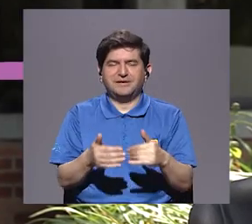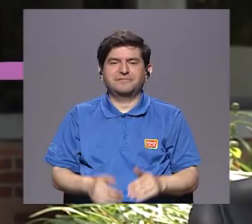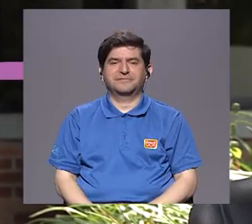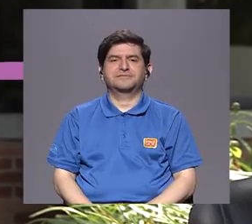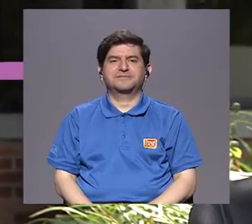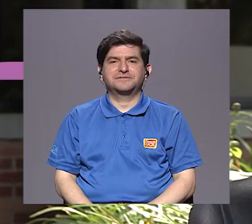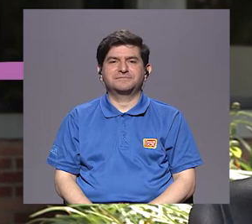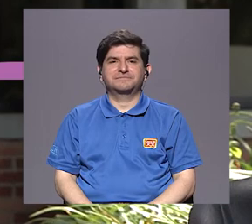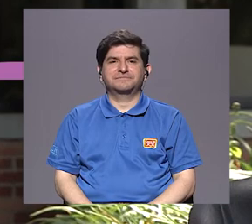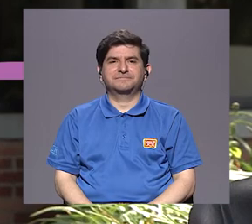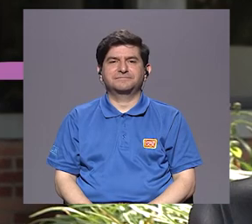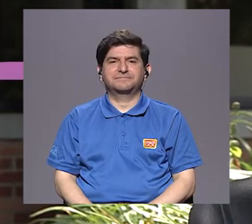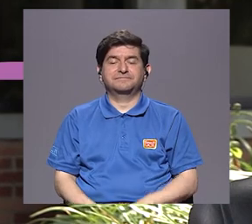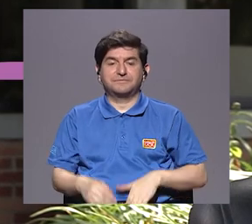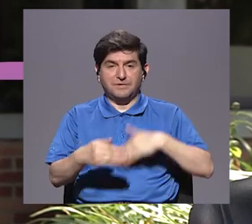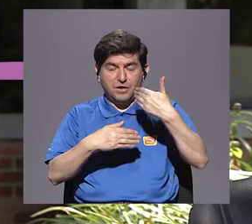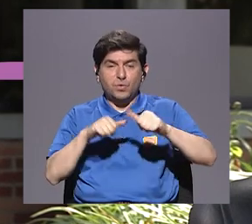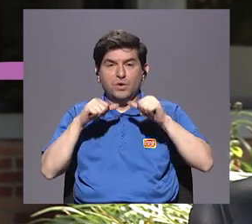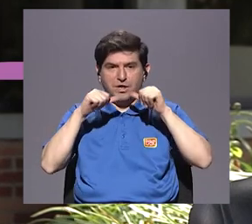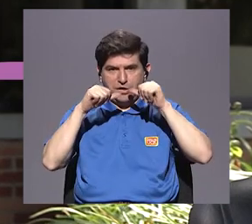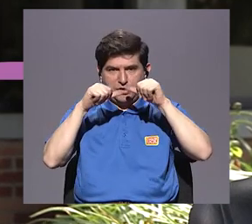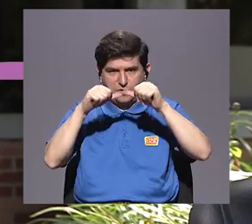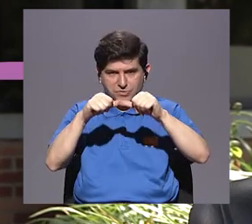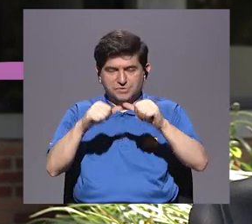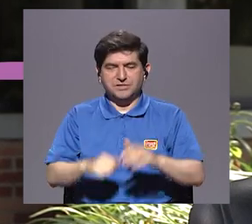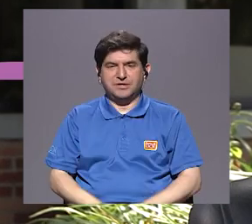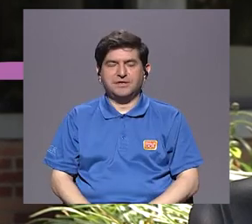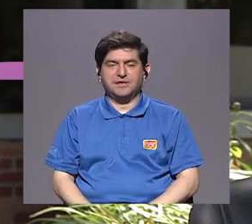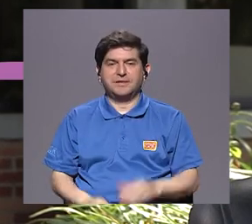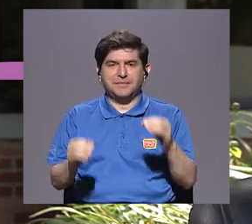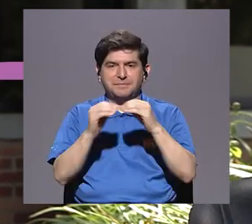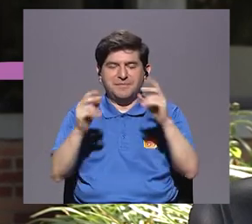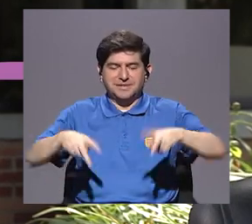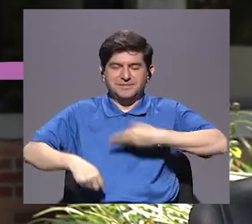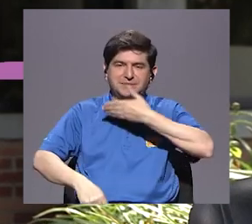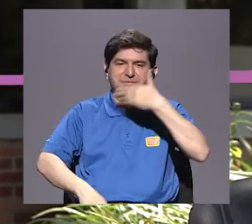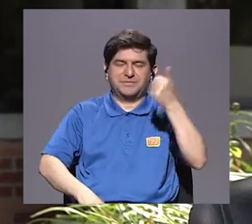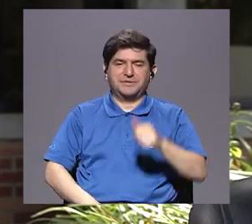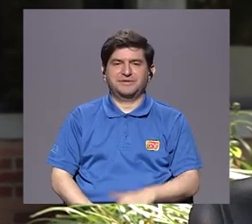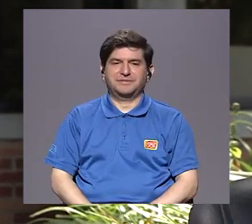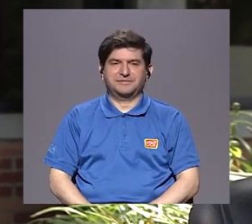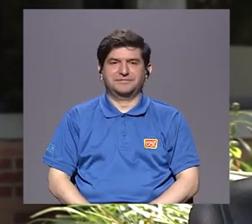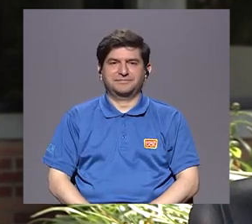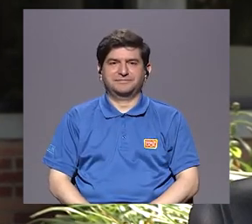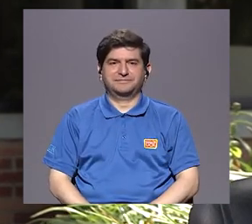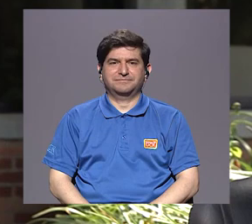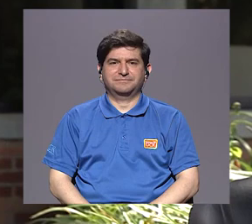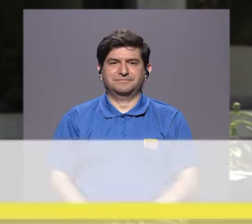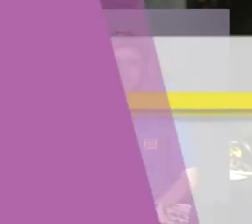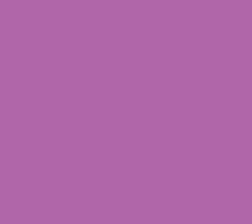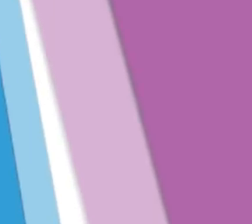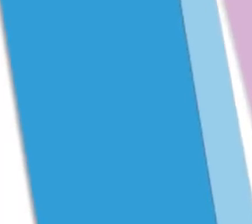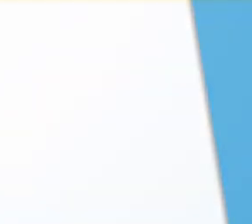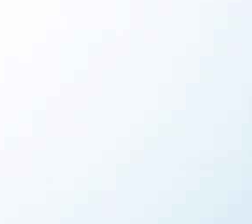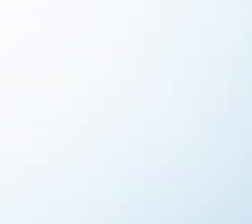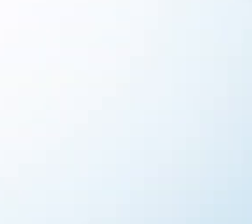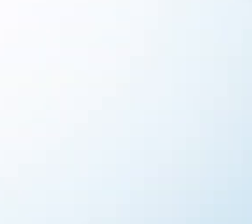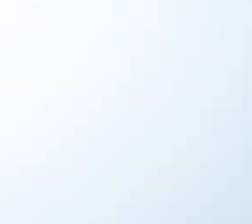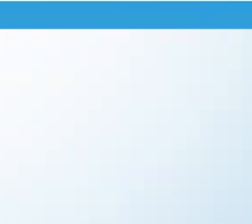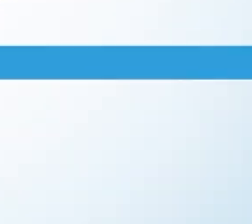conversación. Vamos a seguir en unos minutos más con más de Vivir Mejor y ya estamos con ustedes.